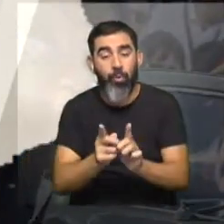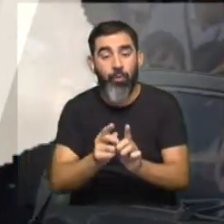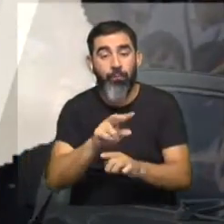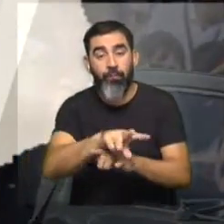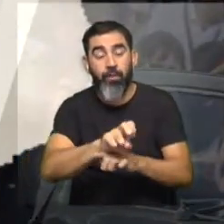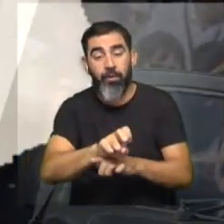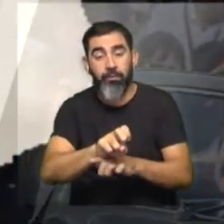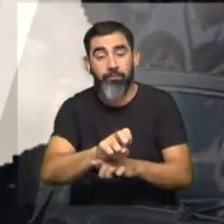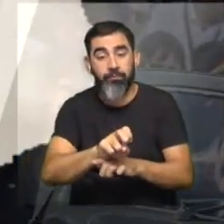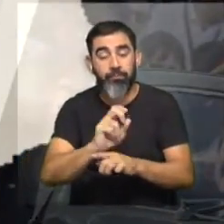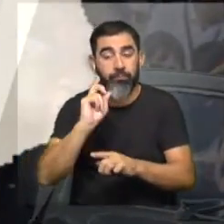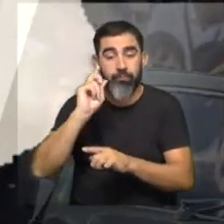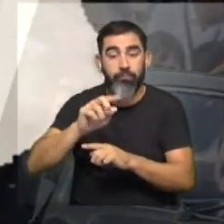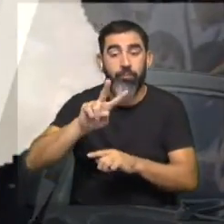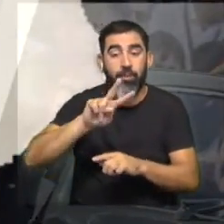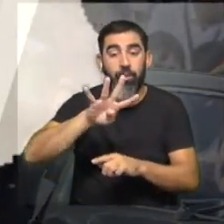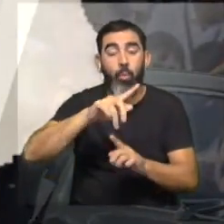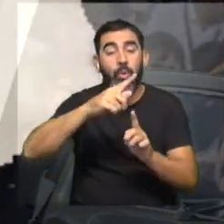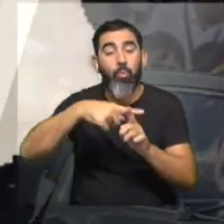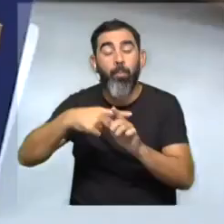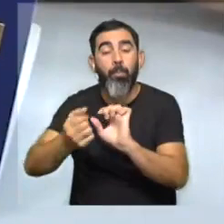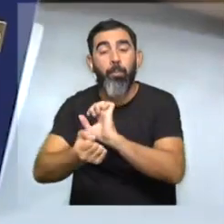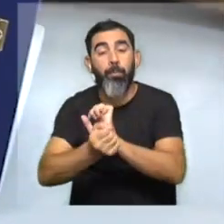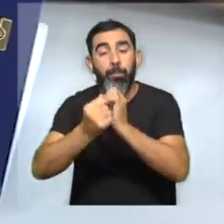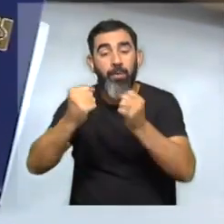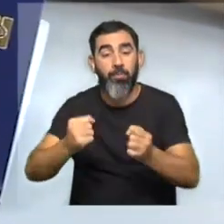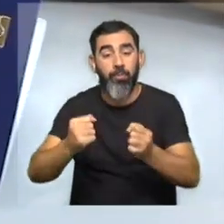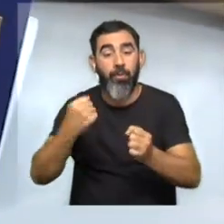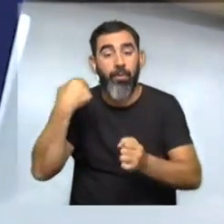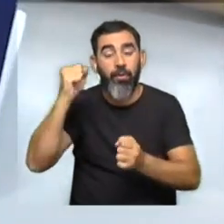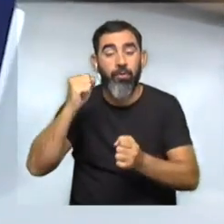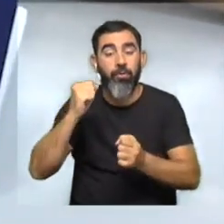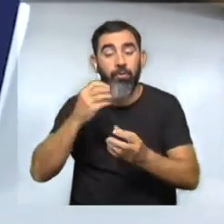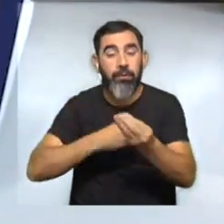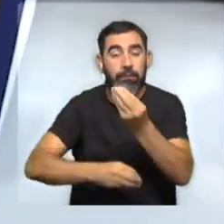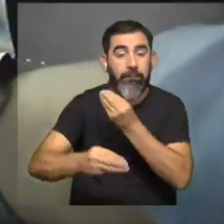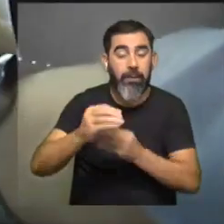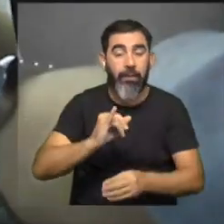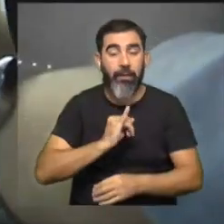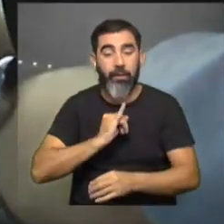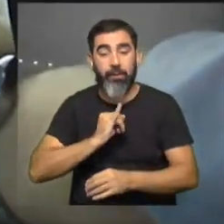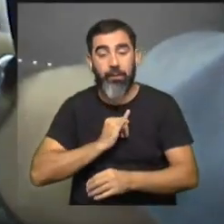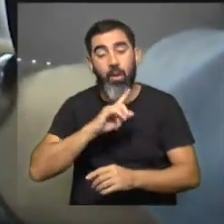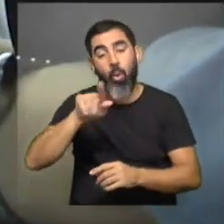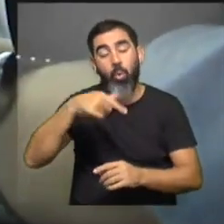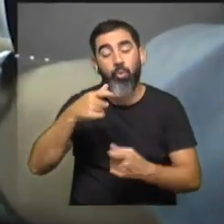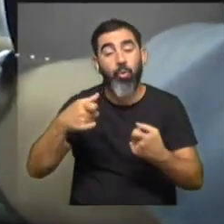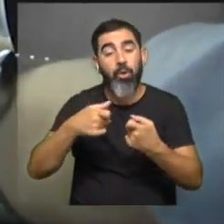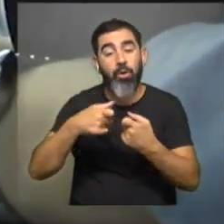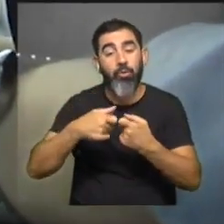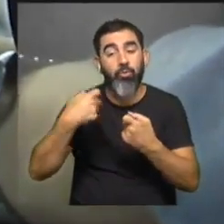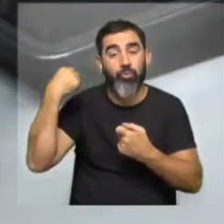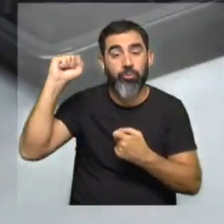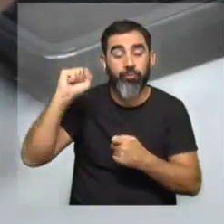fiscalía, Slivaev fue condenado a 24 meses de prisión por un delito continuado de suposición de Estado civil y un delito de asociación